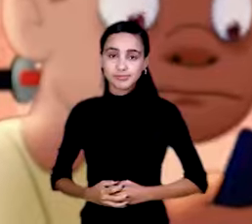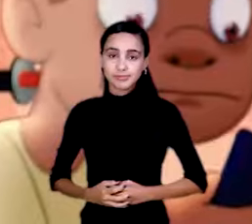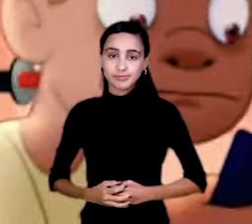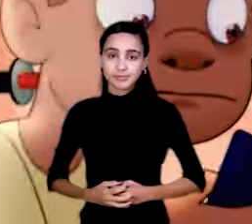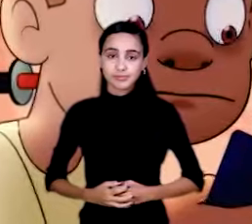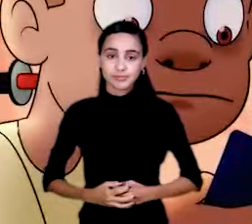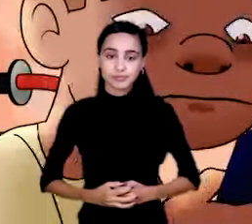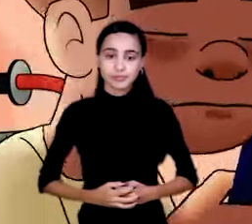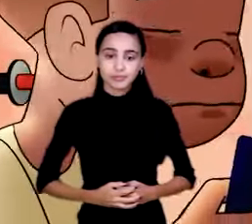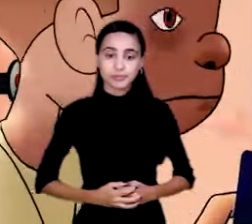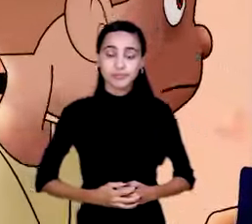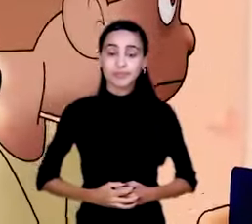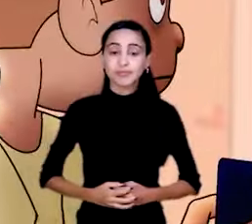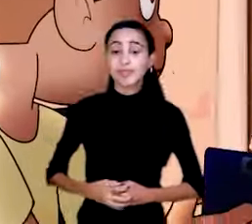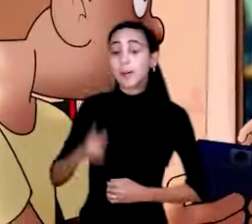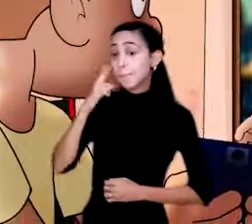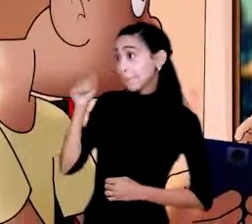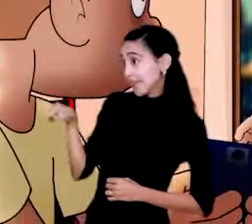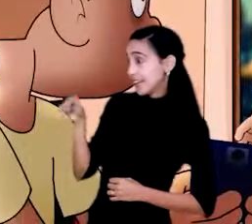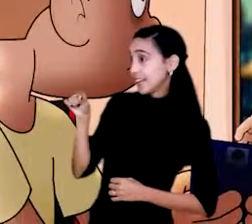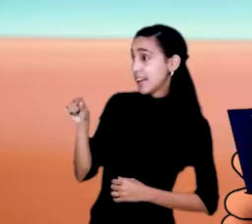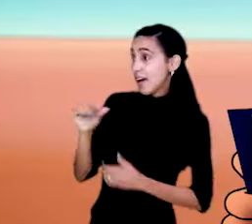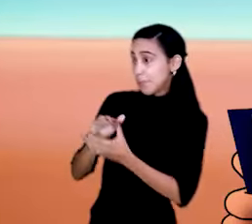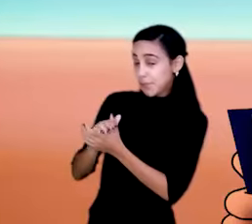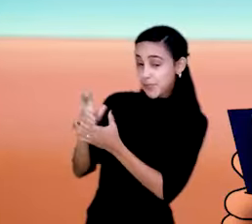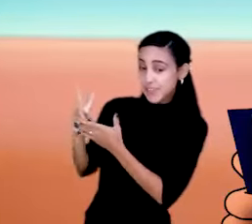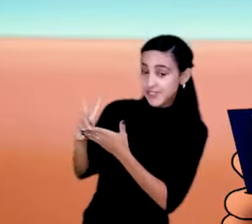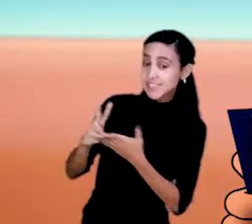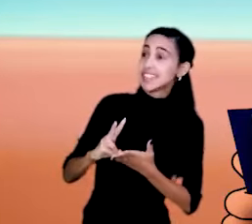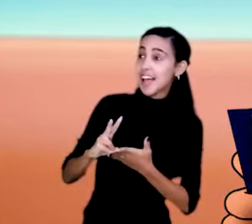Mira quién te vino a visitar, Danielito.